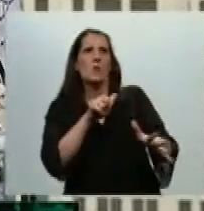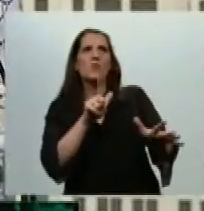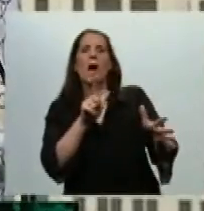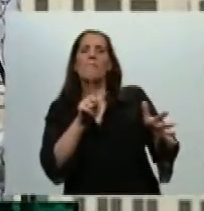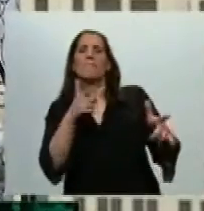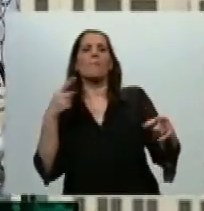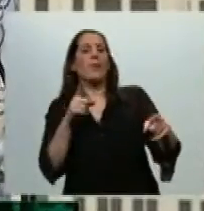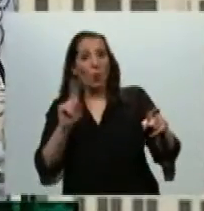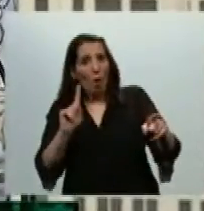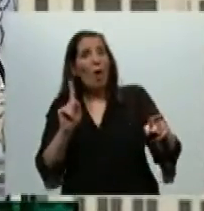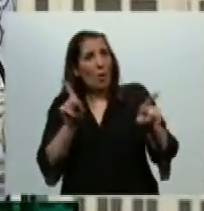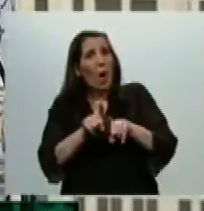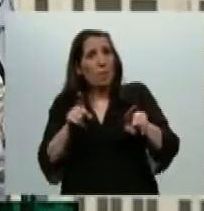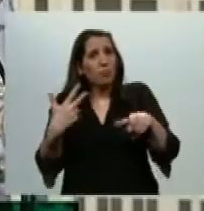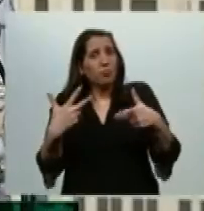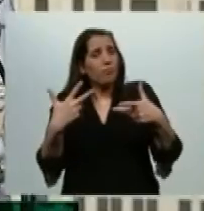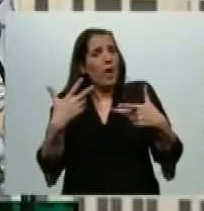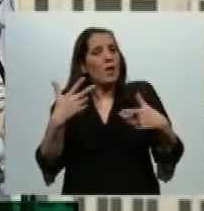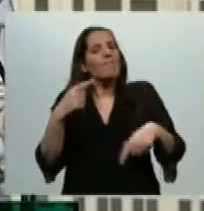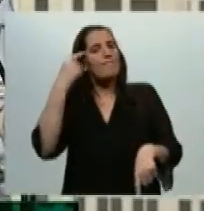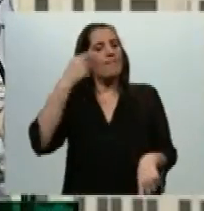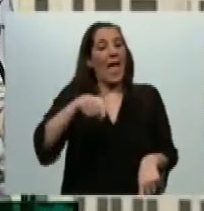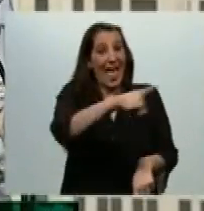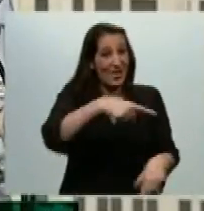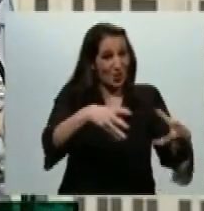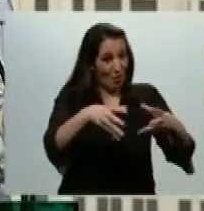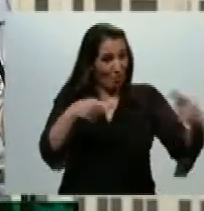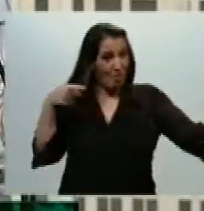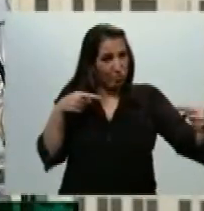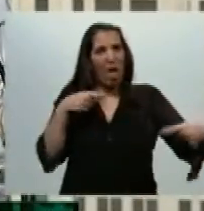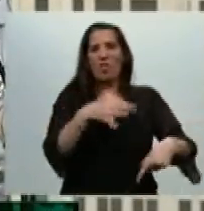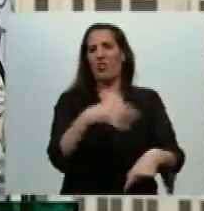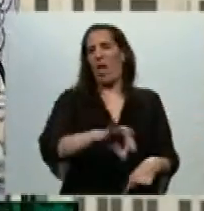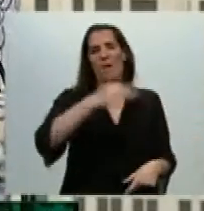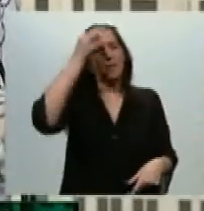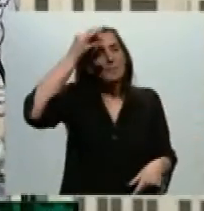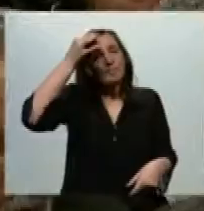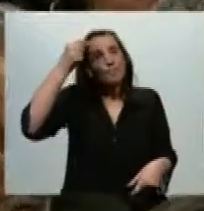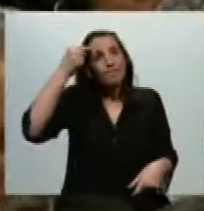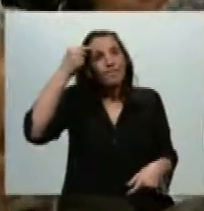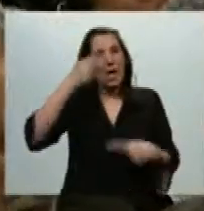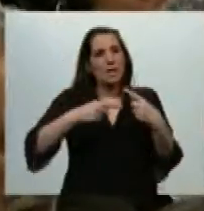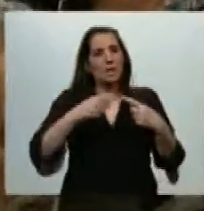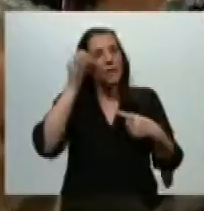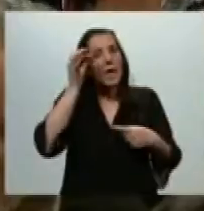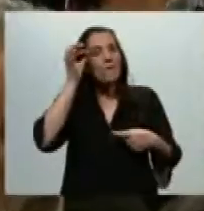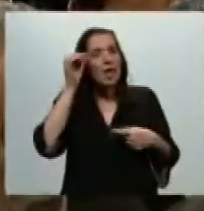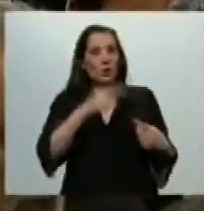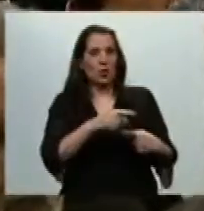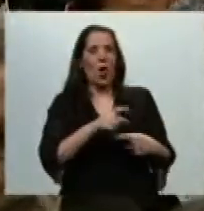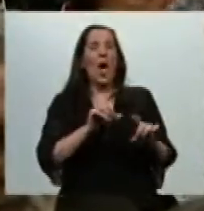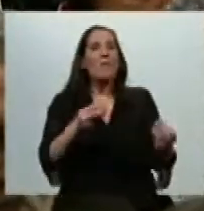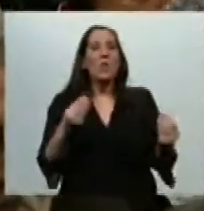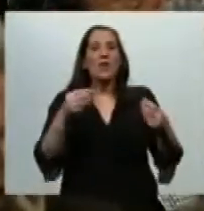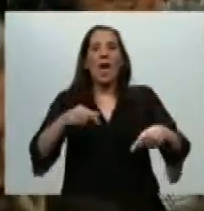creo que deberían reflexionar frente a esto que se ha logrado hoy, no que hemos logrado los argentinos, que ha logrado